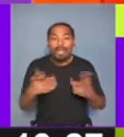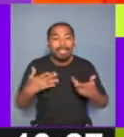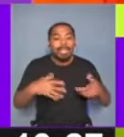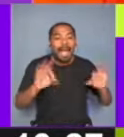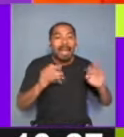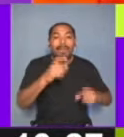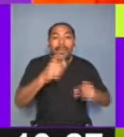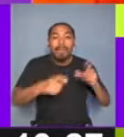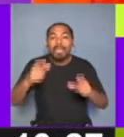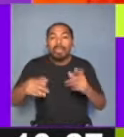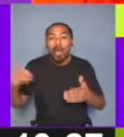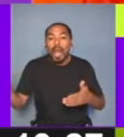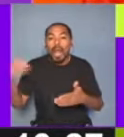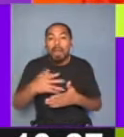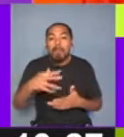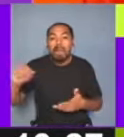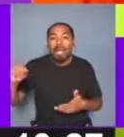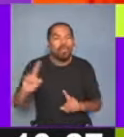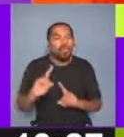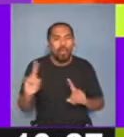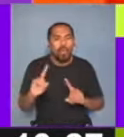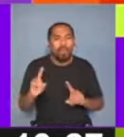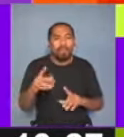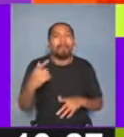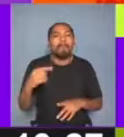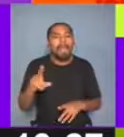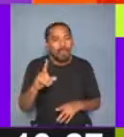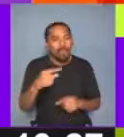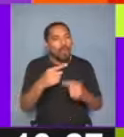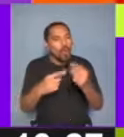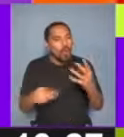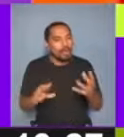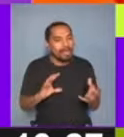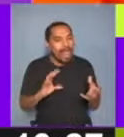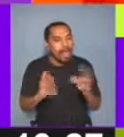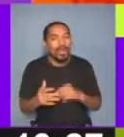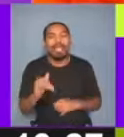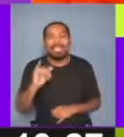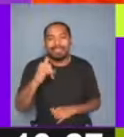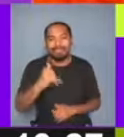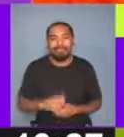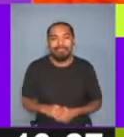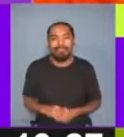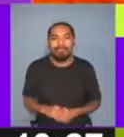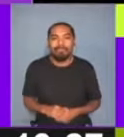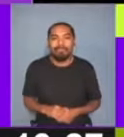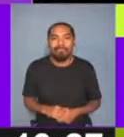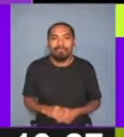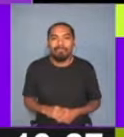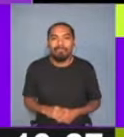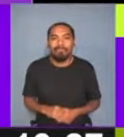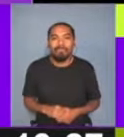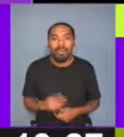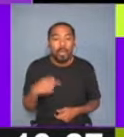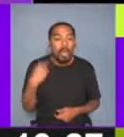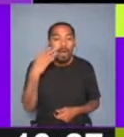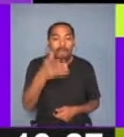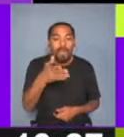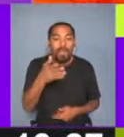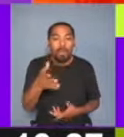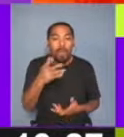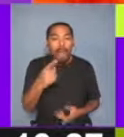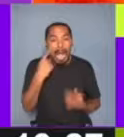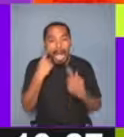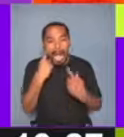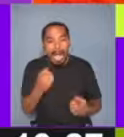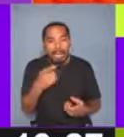afectación nuestro trabajo en la primera instancia ha sido llegar al lugar hacer la atención si habría o no evacuación y trabajar en conjunto